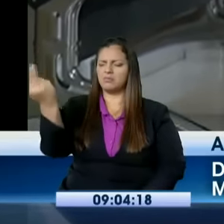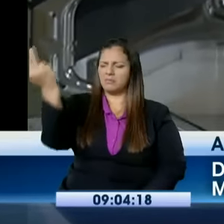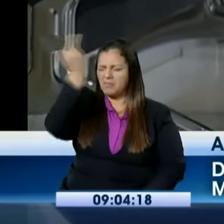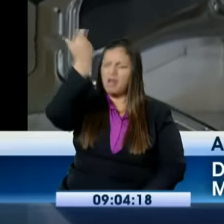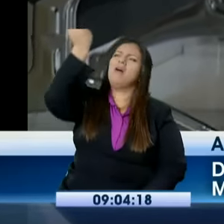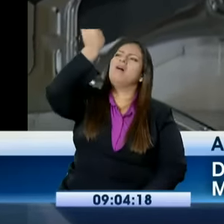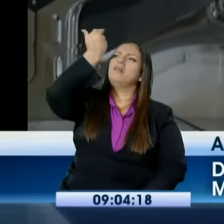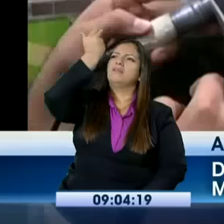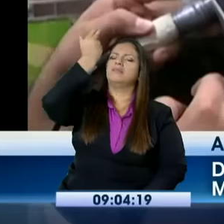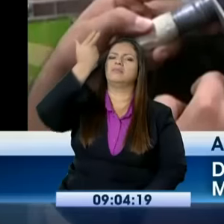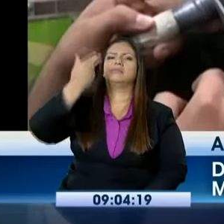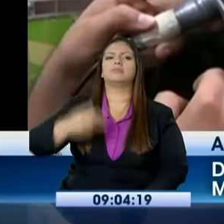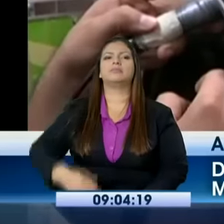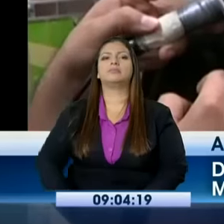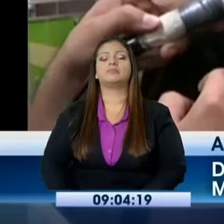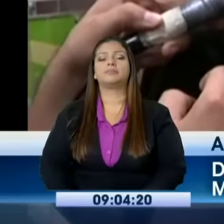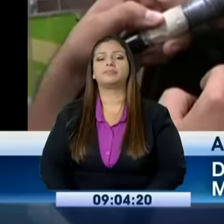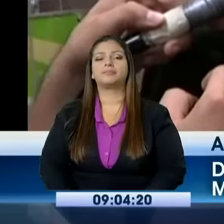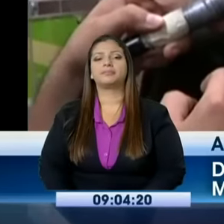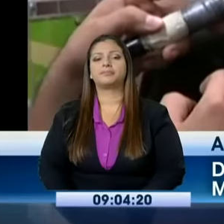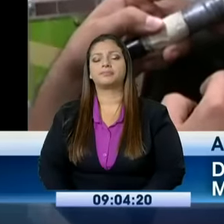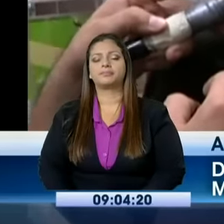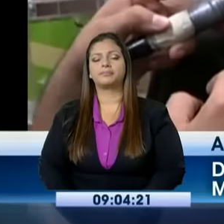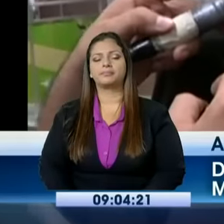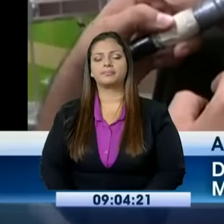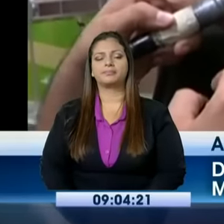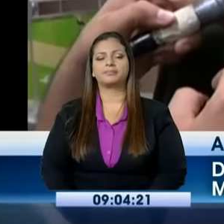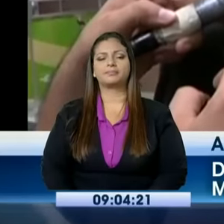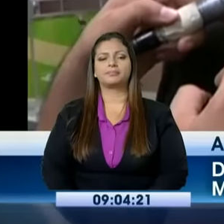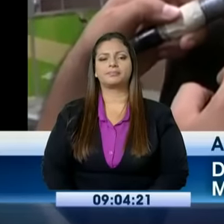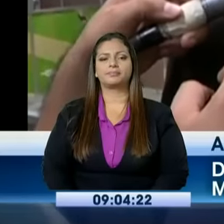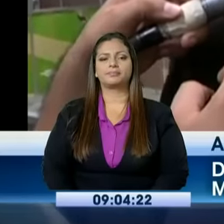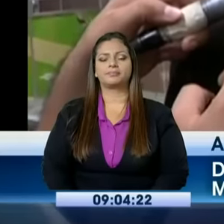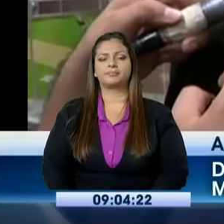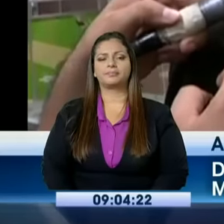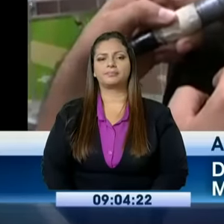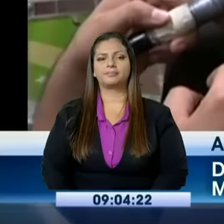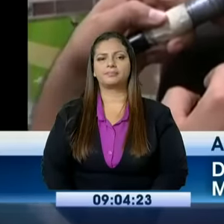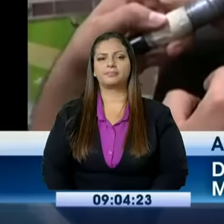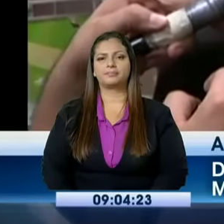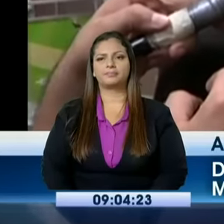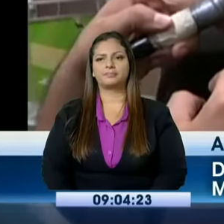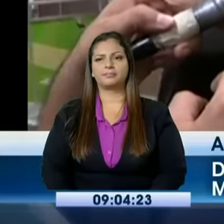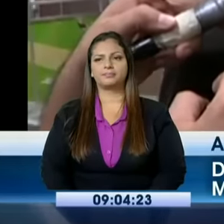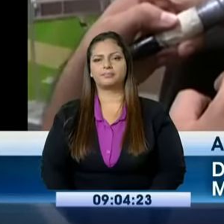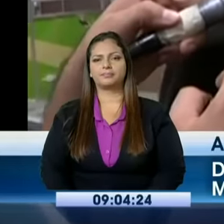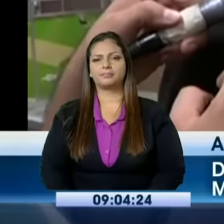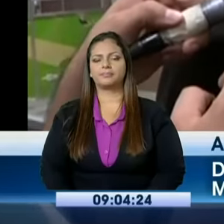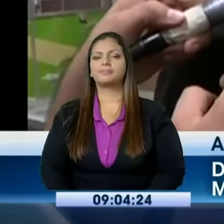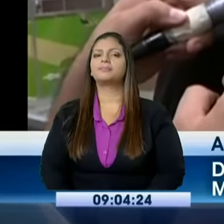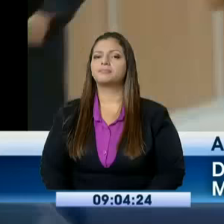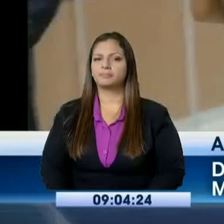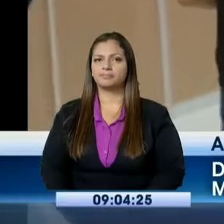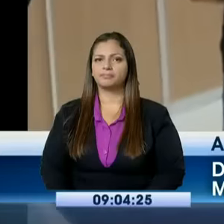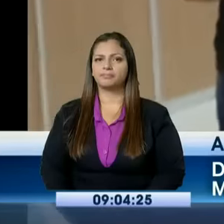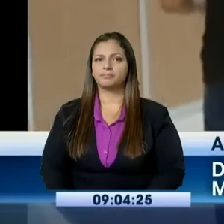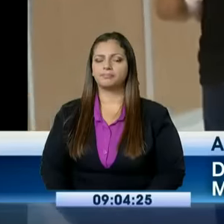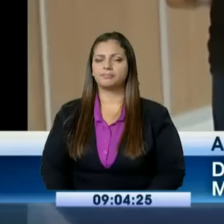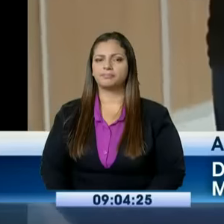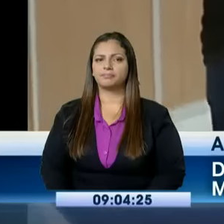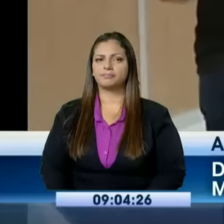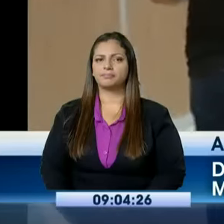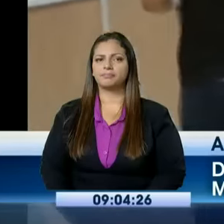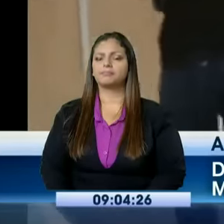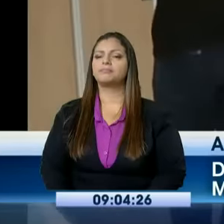que no salió ningún disparo, procediendo a darle con la cacha de la pistola en la cabeza.